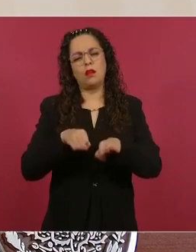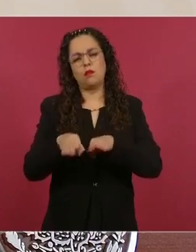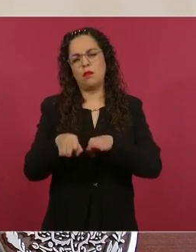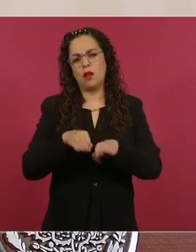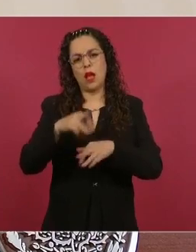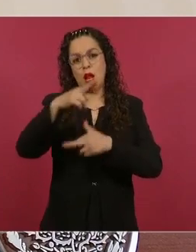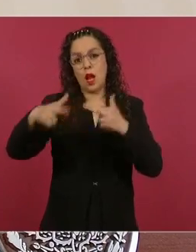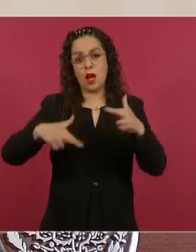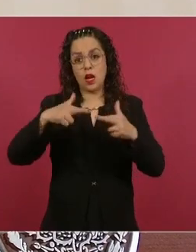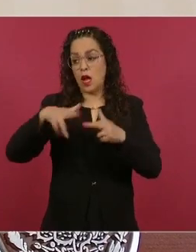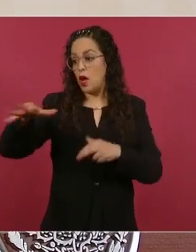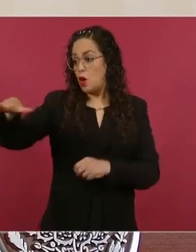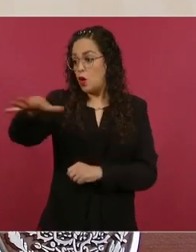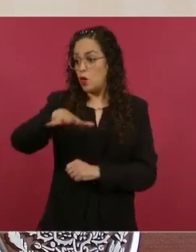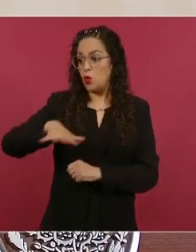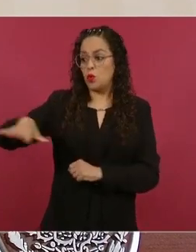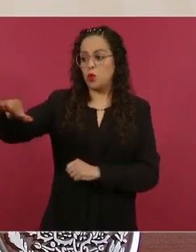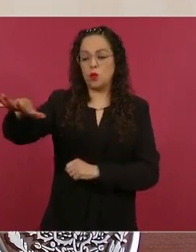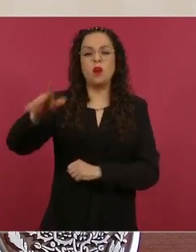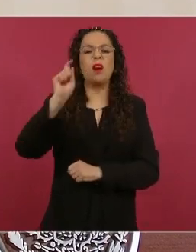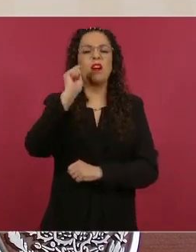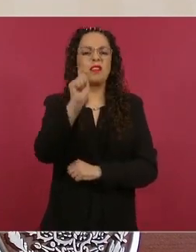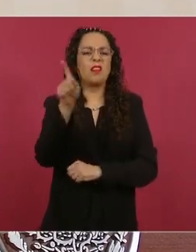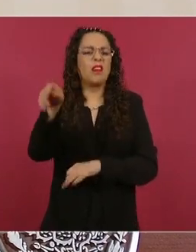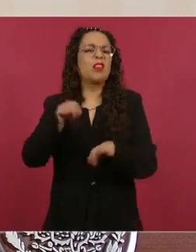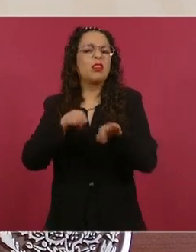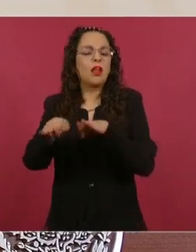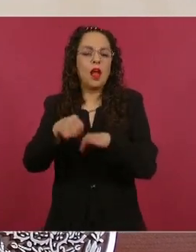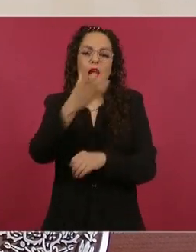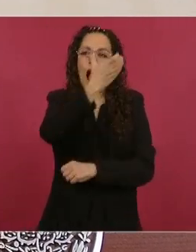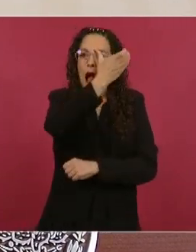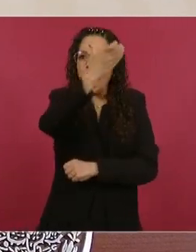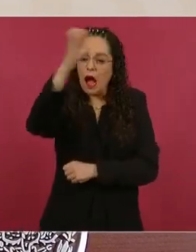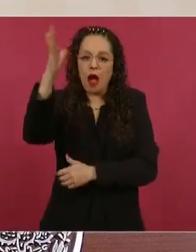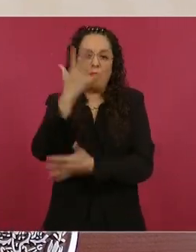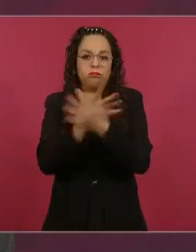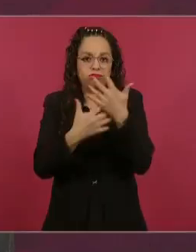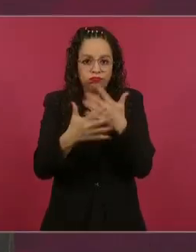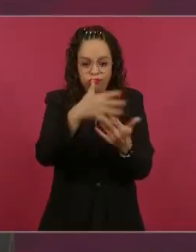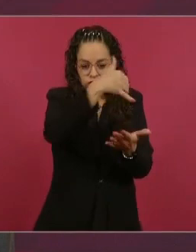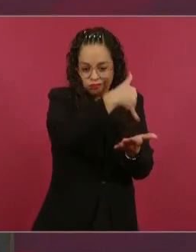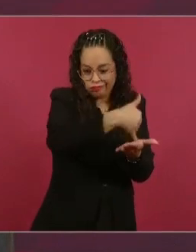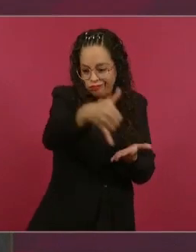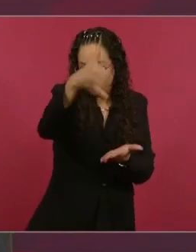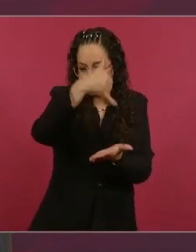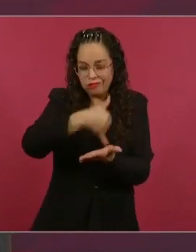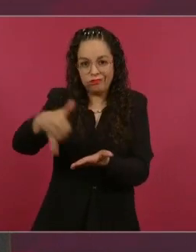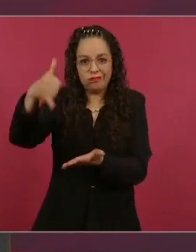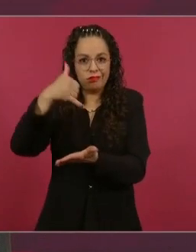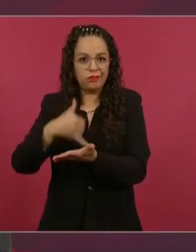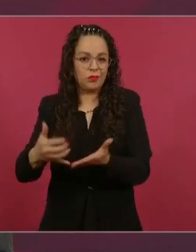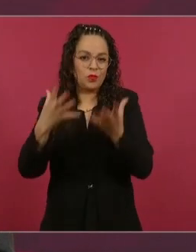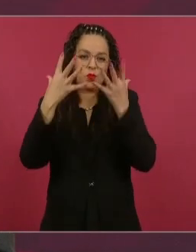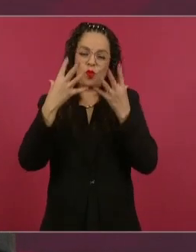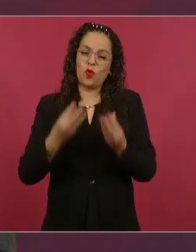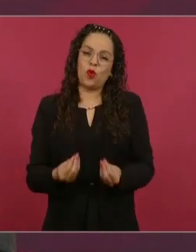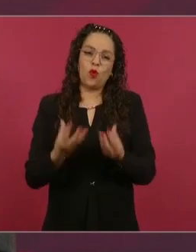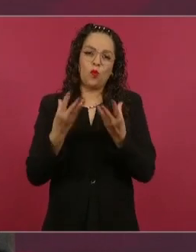esa región se dedican a la agricultura, trabajan mucho en el campo,